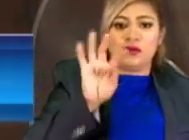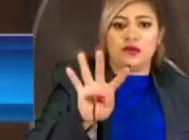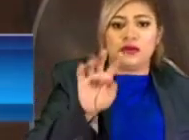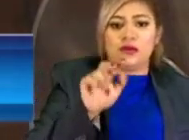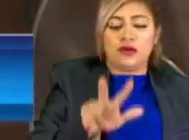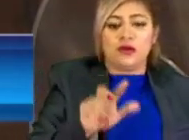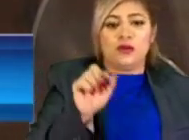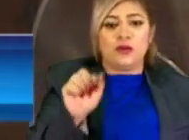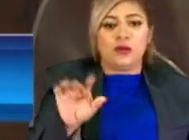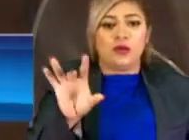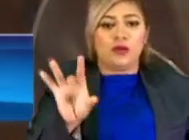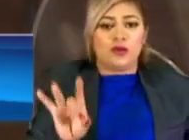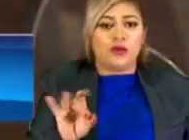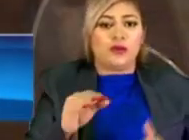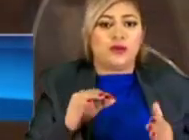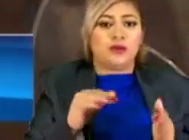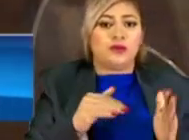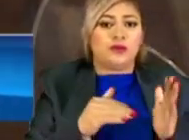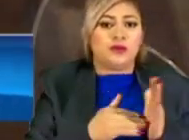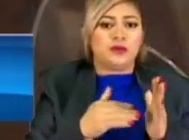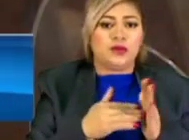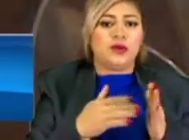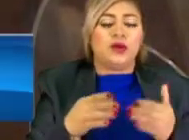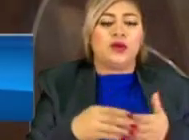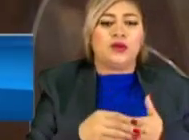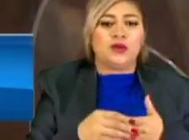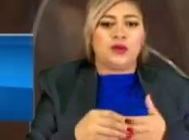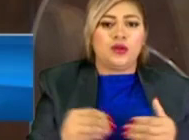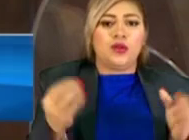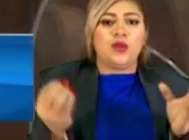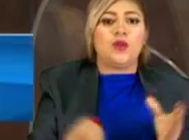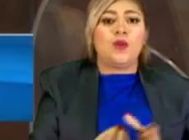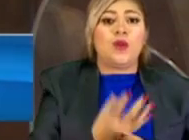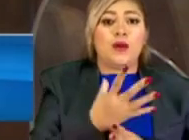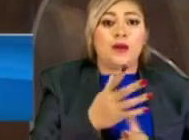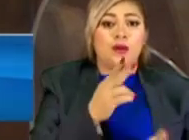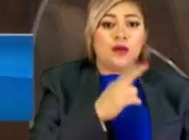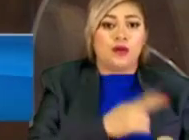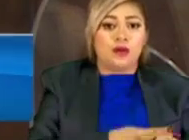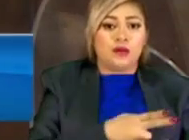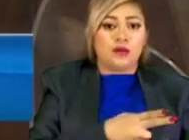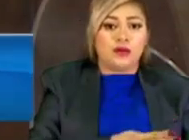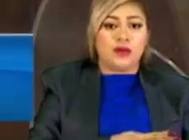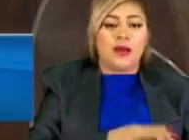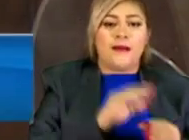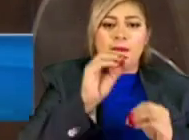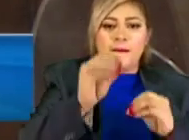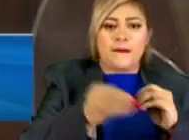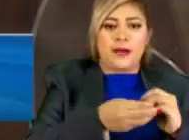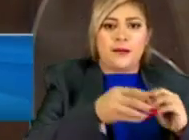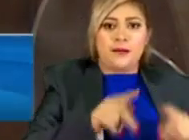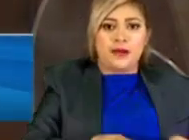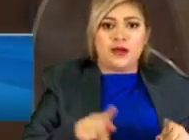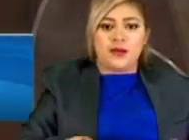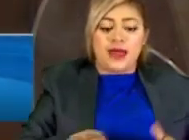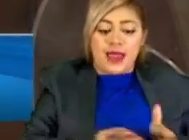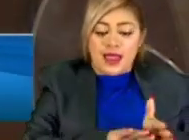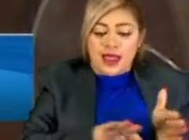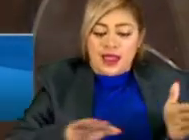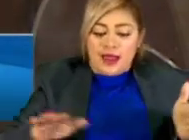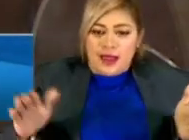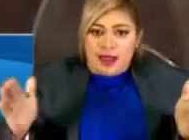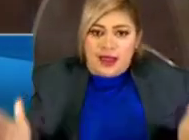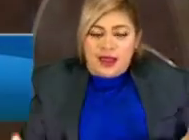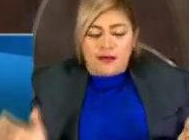443.8 millones de balboas. El nuevo hospital tendrá capacidad para 476 camas